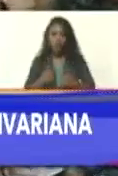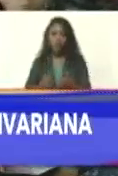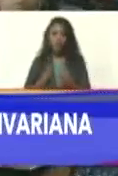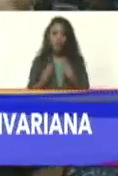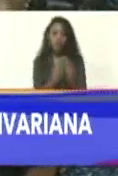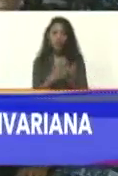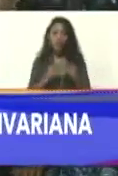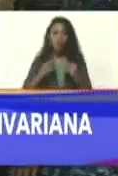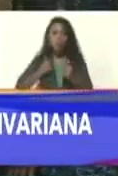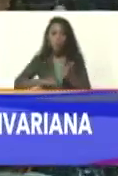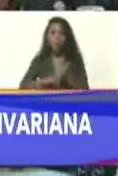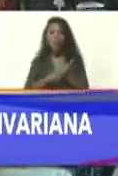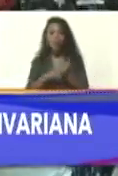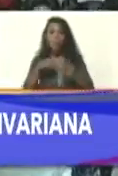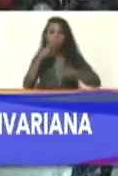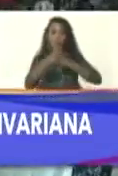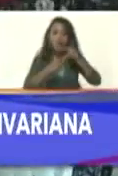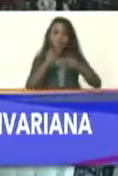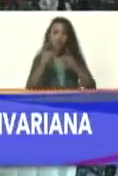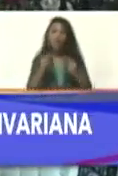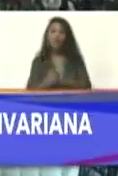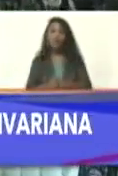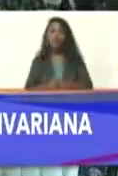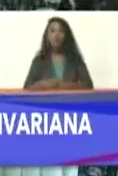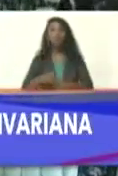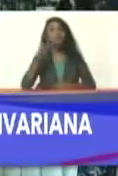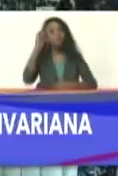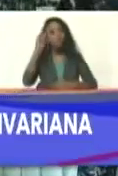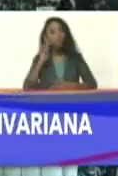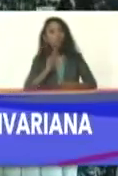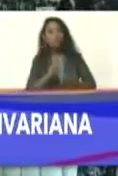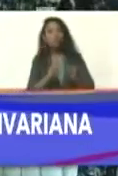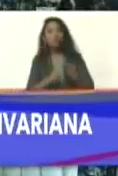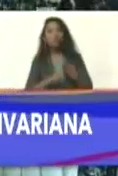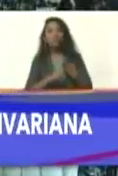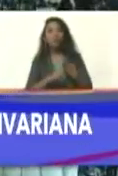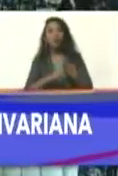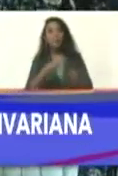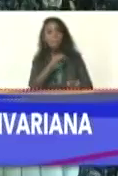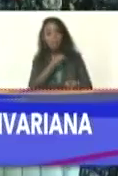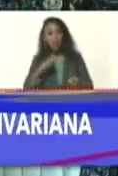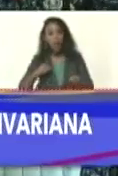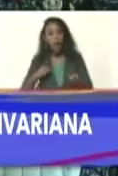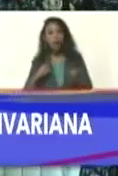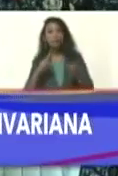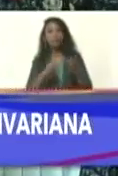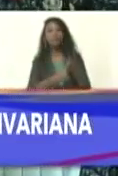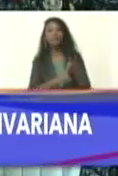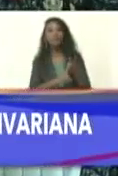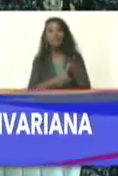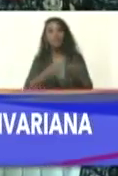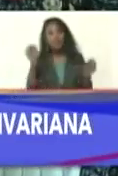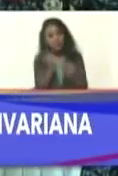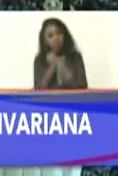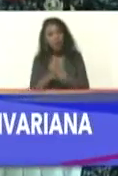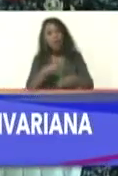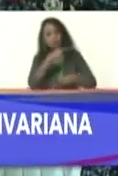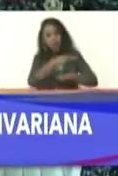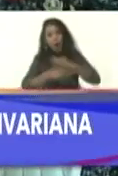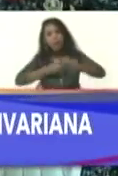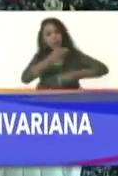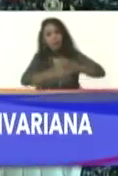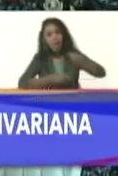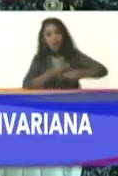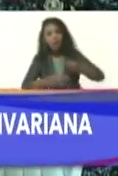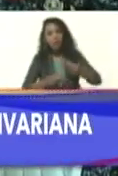político, apoyo moral, apoyo personal para la labor que está cumpliendo.